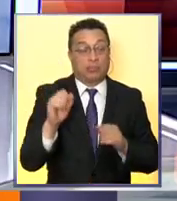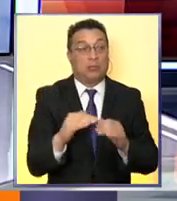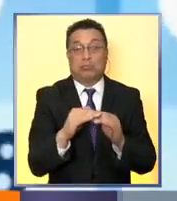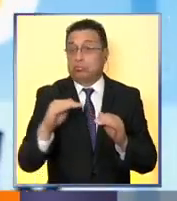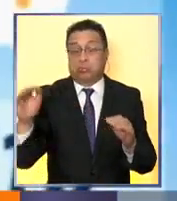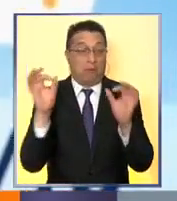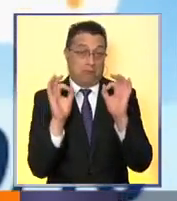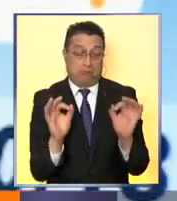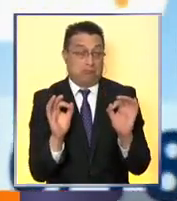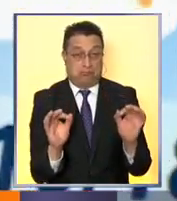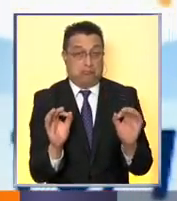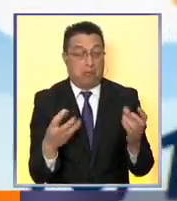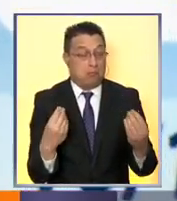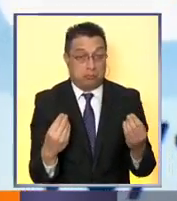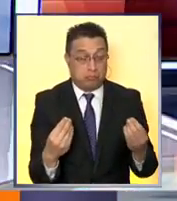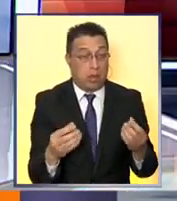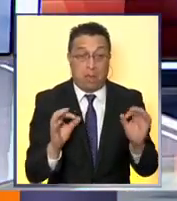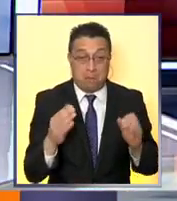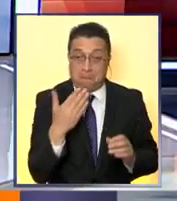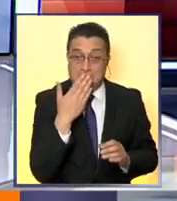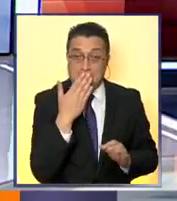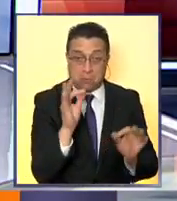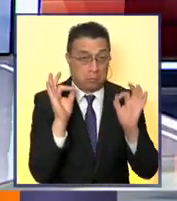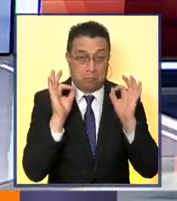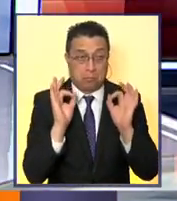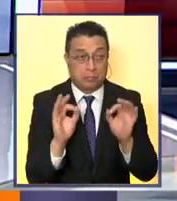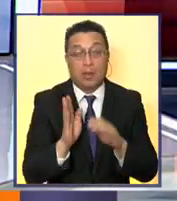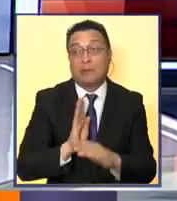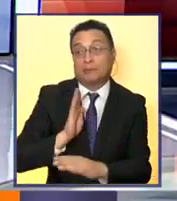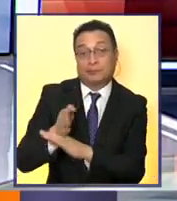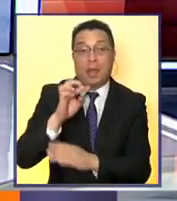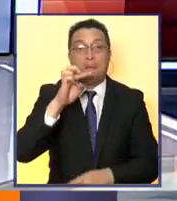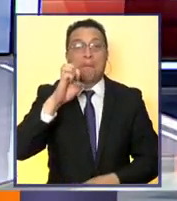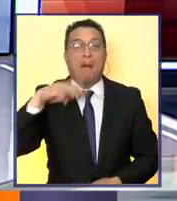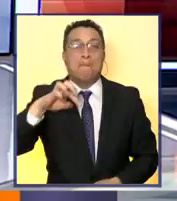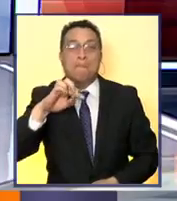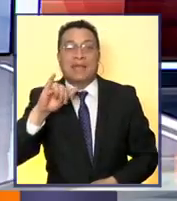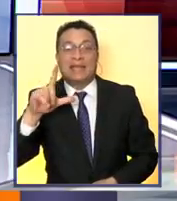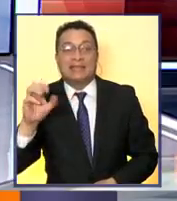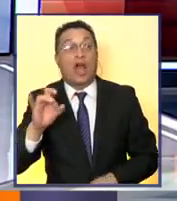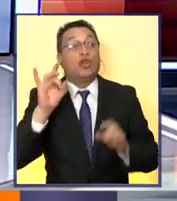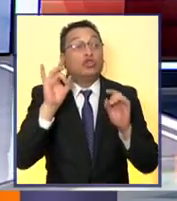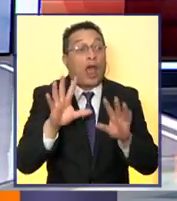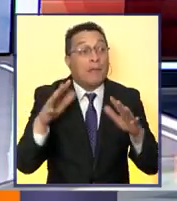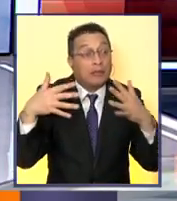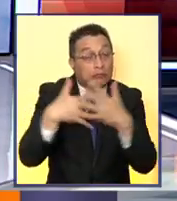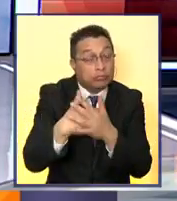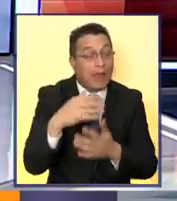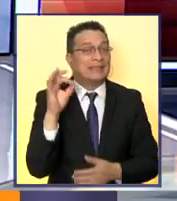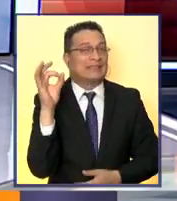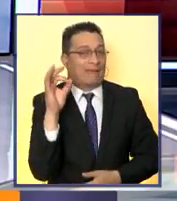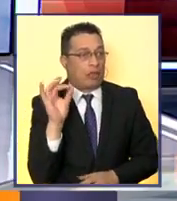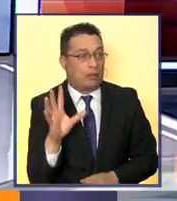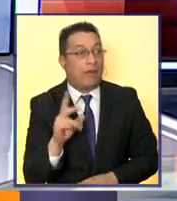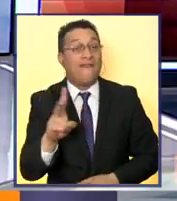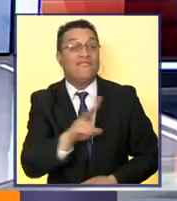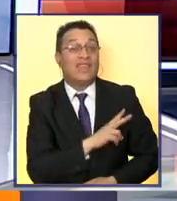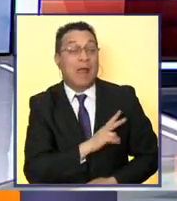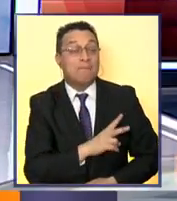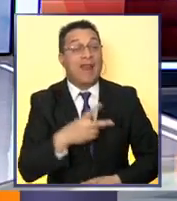bien, estable, condiciones ideales también para quienes van a ir a La Pampilla. El único día con nubosidad ya lo vimos el día sábado. En Viña del Mar,